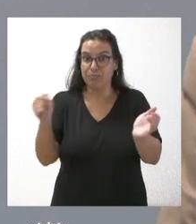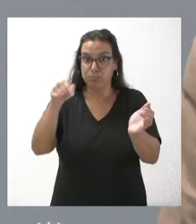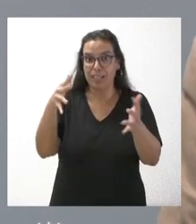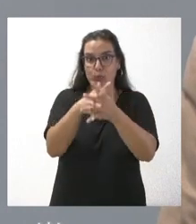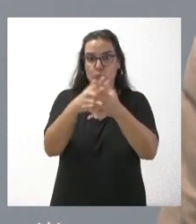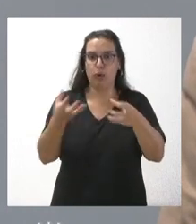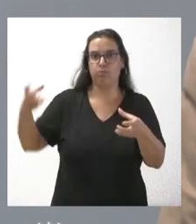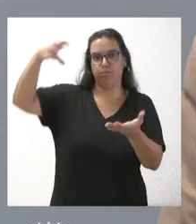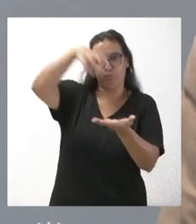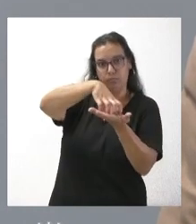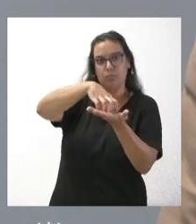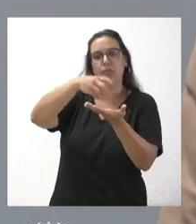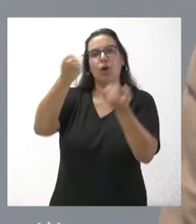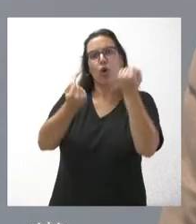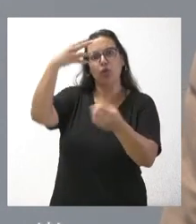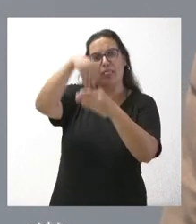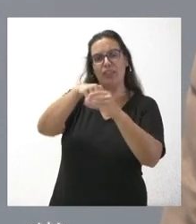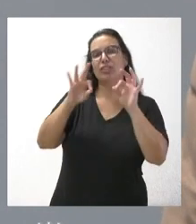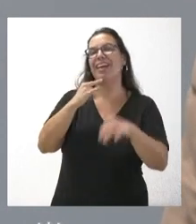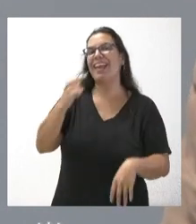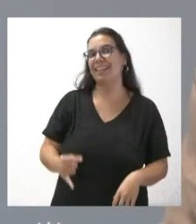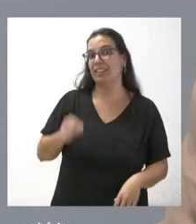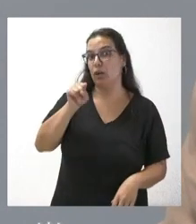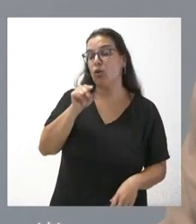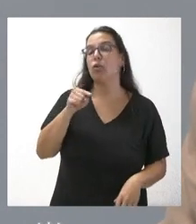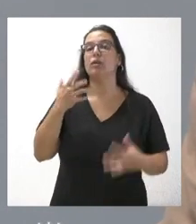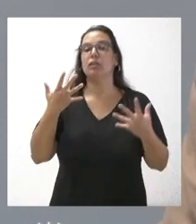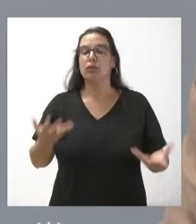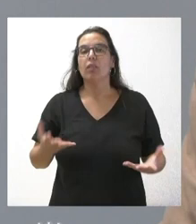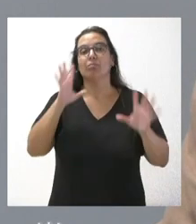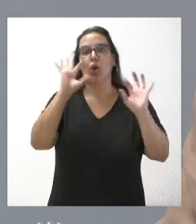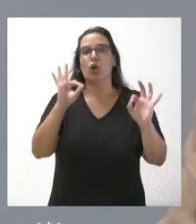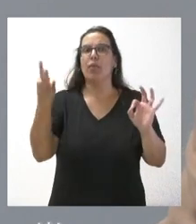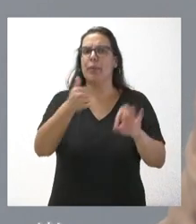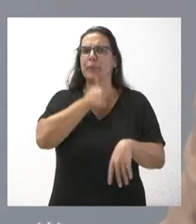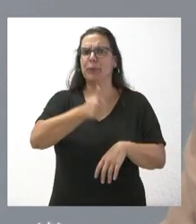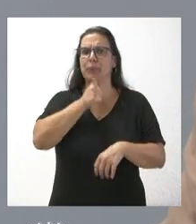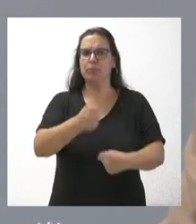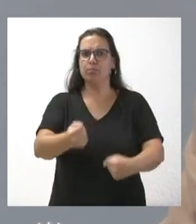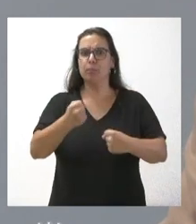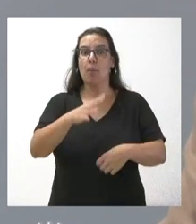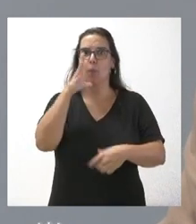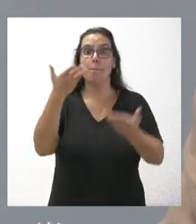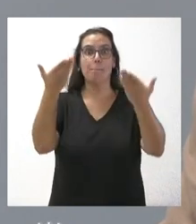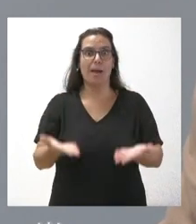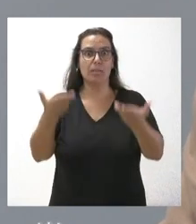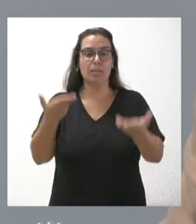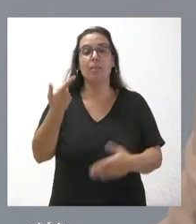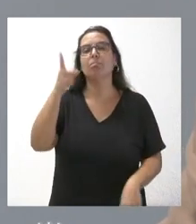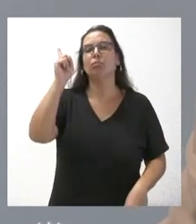baterías en los vehículos eléctricos y que, lógicamente, tienen que tener una alta resistencia dado el peso de las baterías, pero a la vez